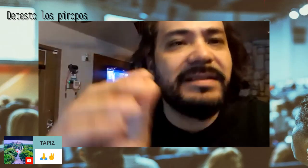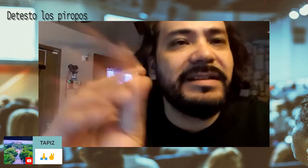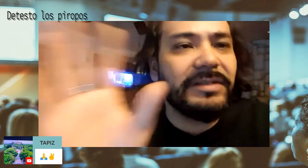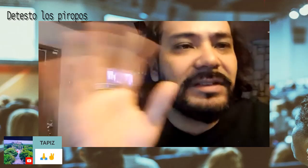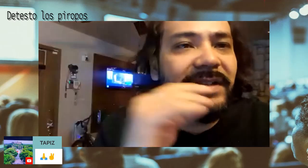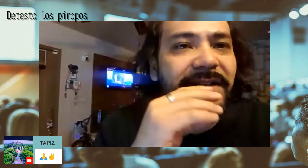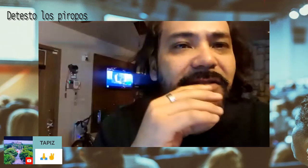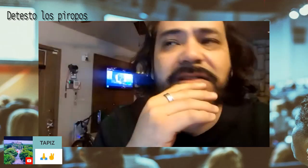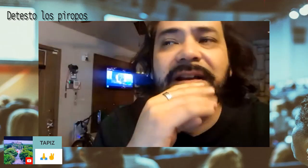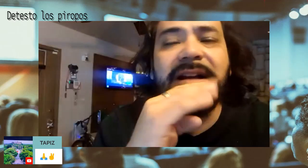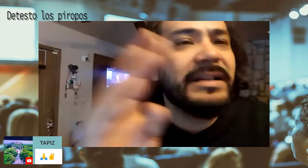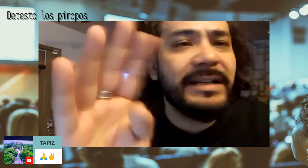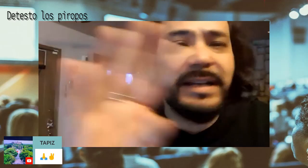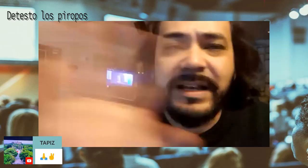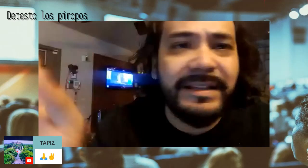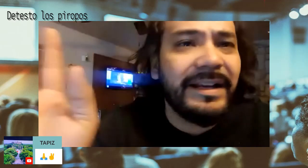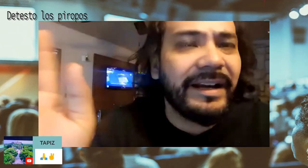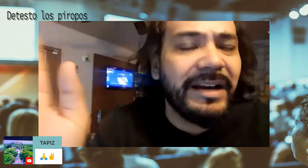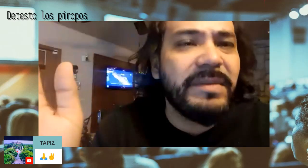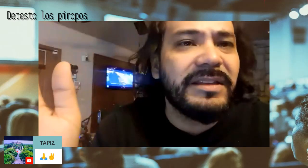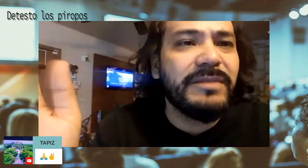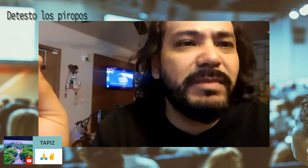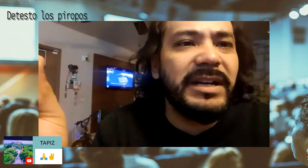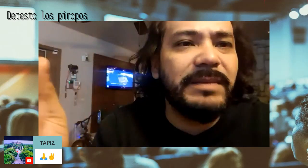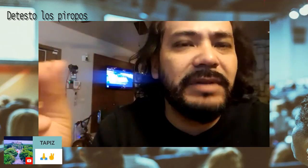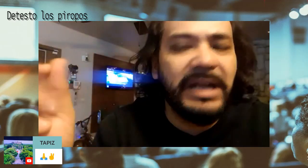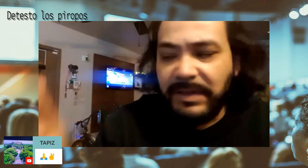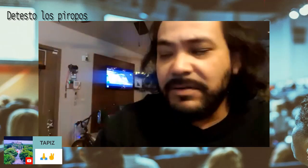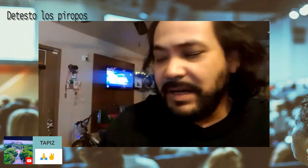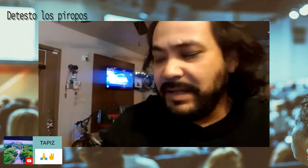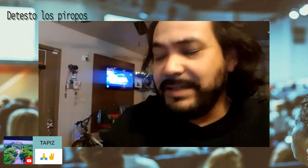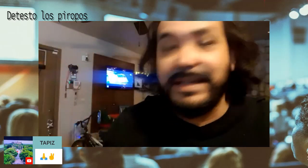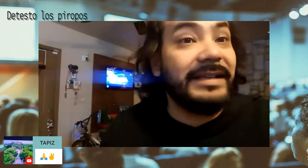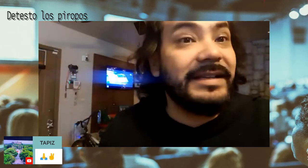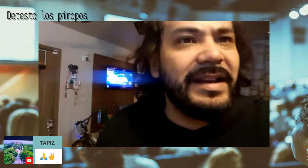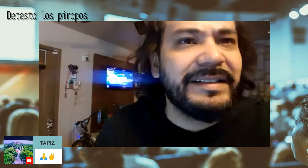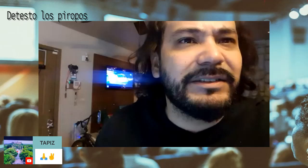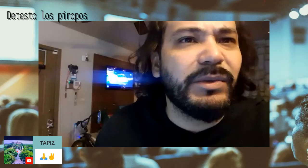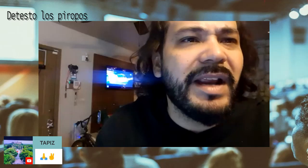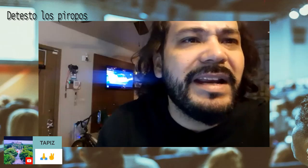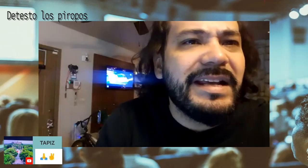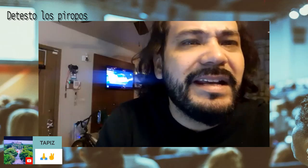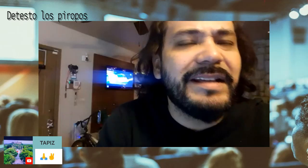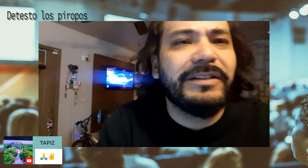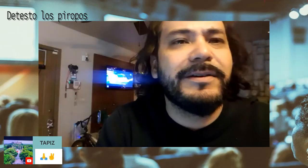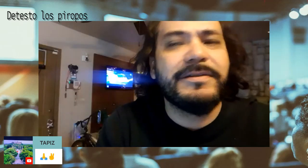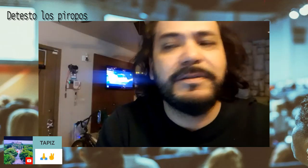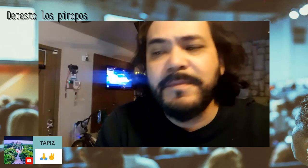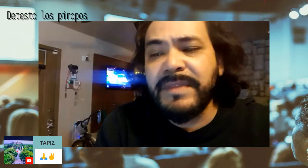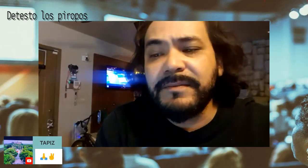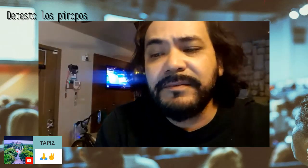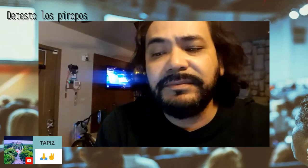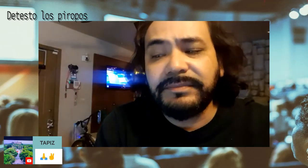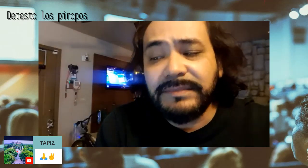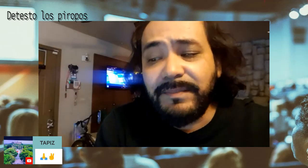ardidos resentidos están en contra, y la gente que realmente es muy manipulable, ¿no? Que dice que se quieren destruir al INE y todo